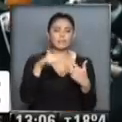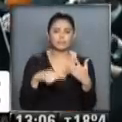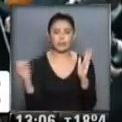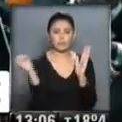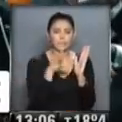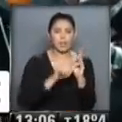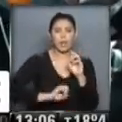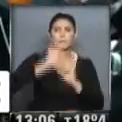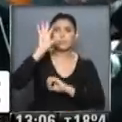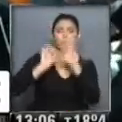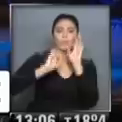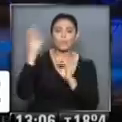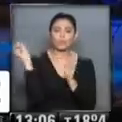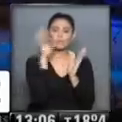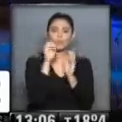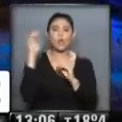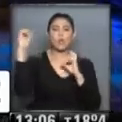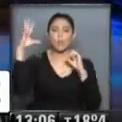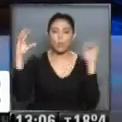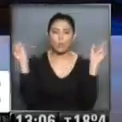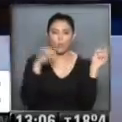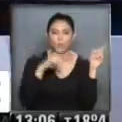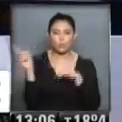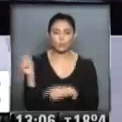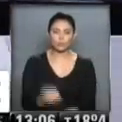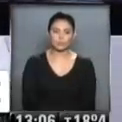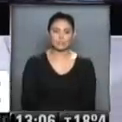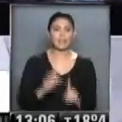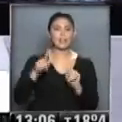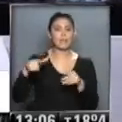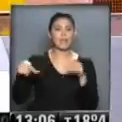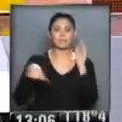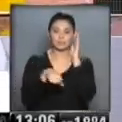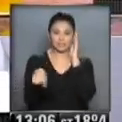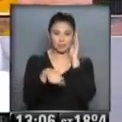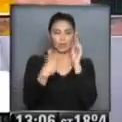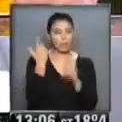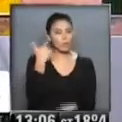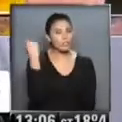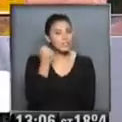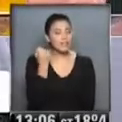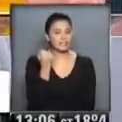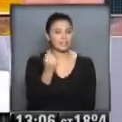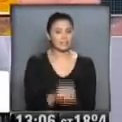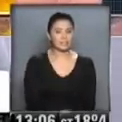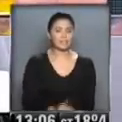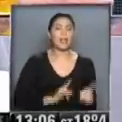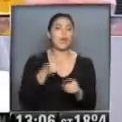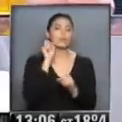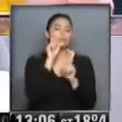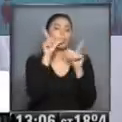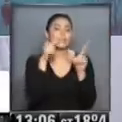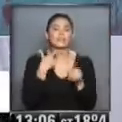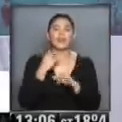fuegos artificiales, proyecciones, shows de luces, shows con DJs, DJs importantes. Estamos hablando de algunas sorpresas,